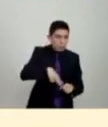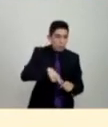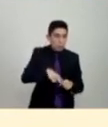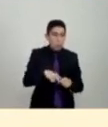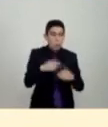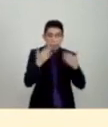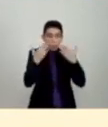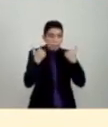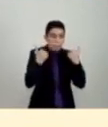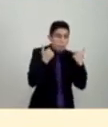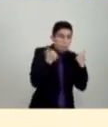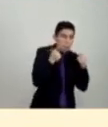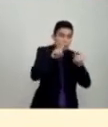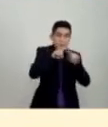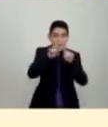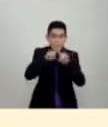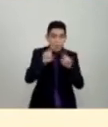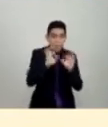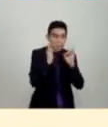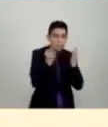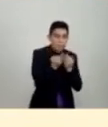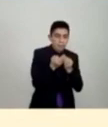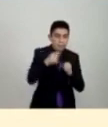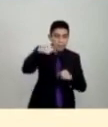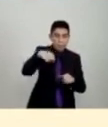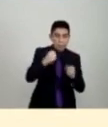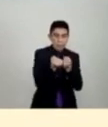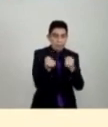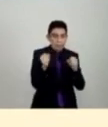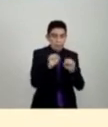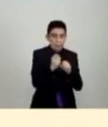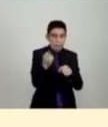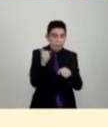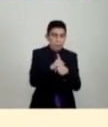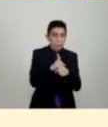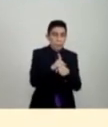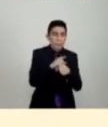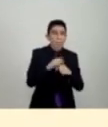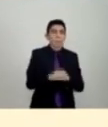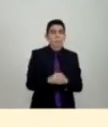los mecanismos. Y es que nuestras sociedades, desde el punto de vista del poder,